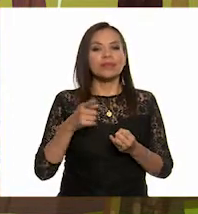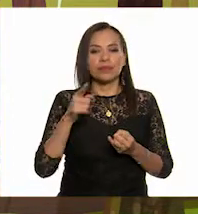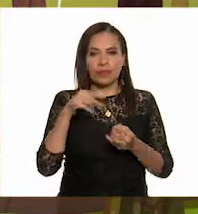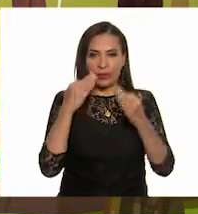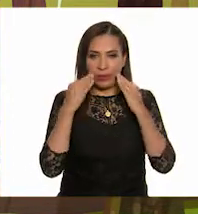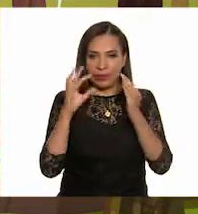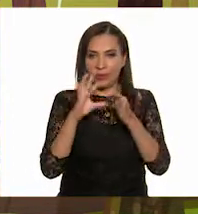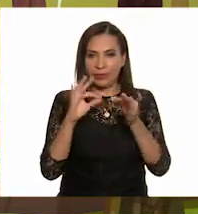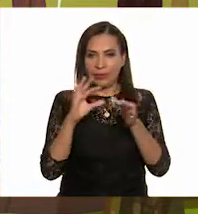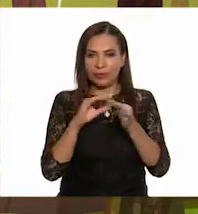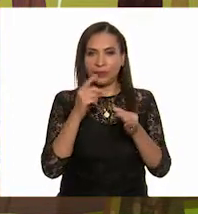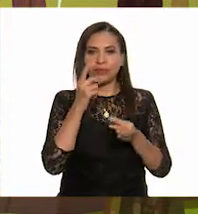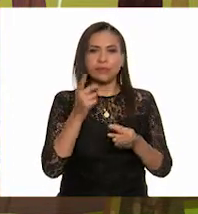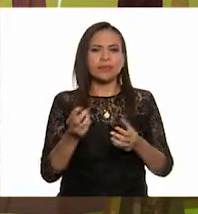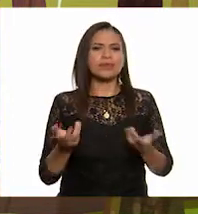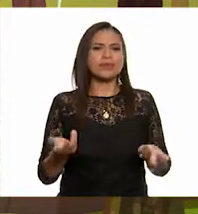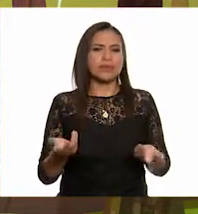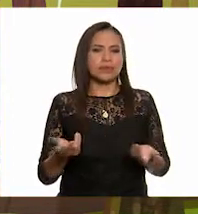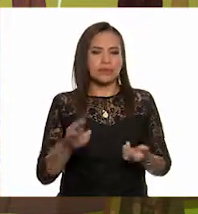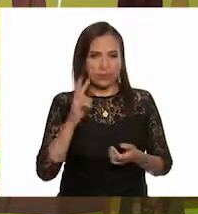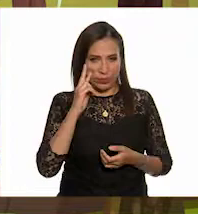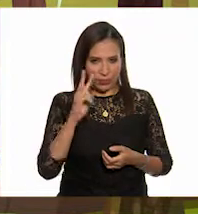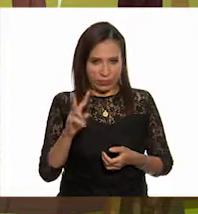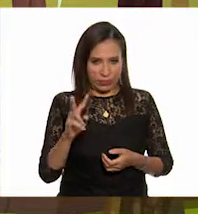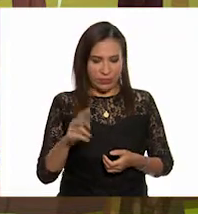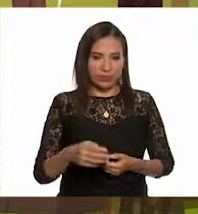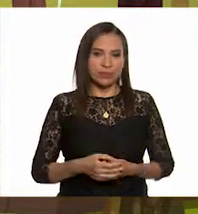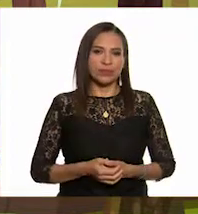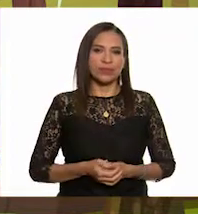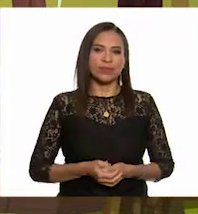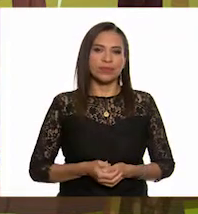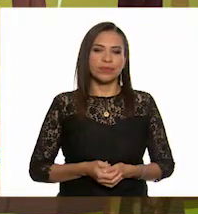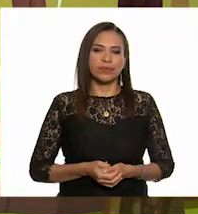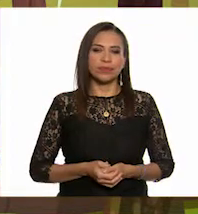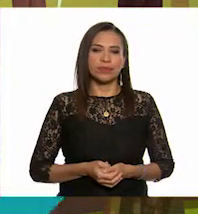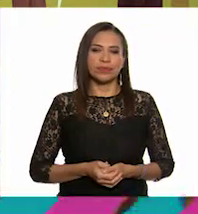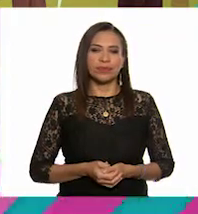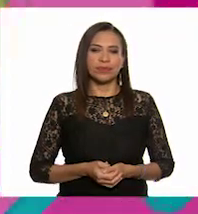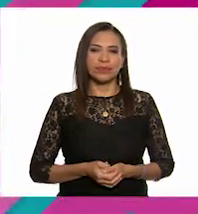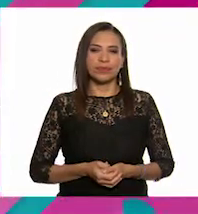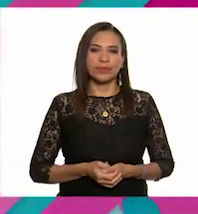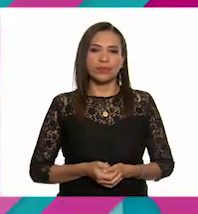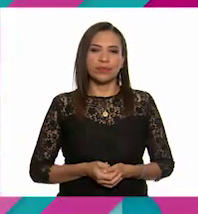testimonio de lo que les digo. Vamos a verlo. Vamos a ver.